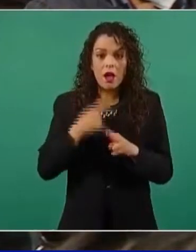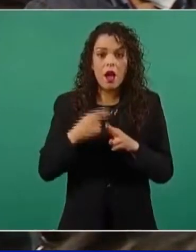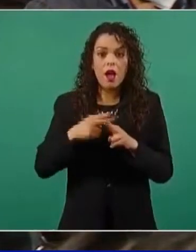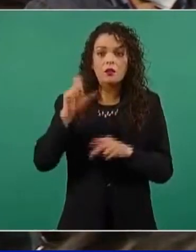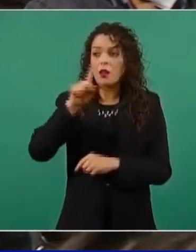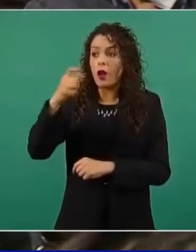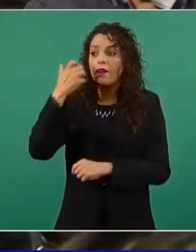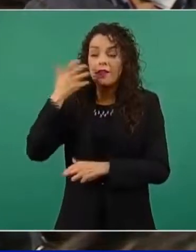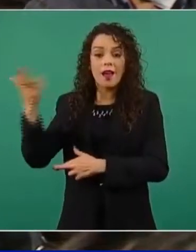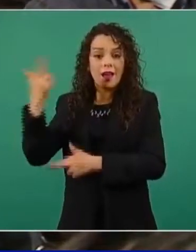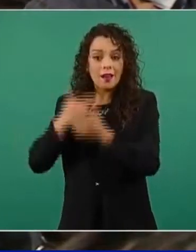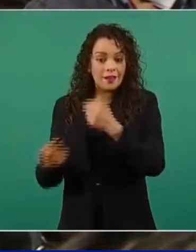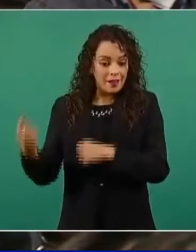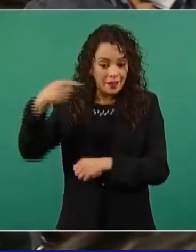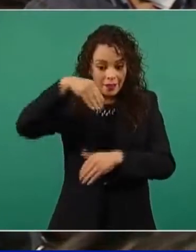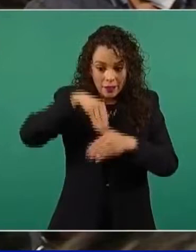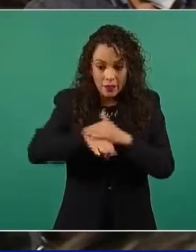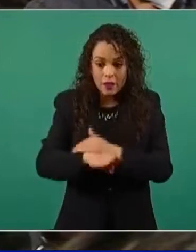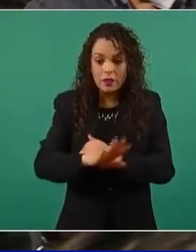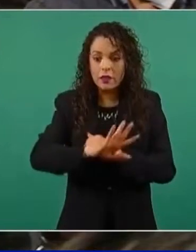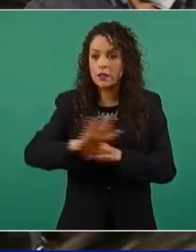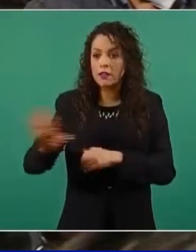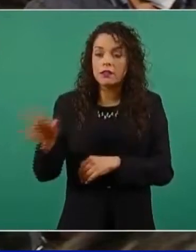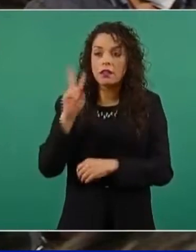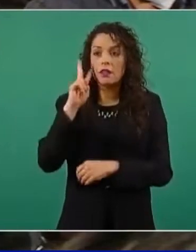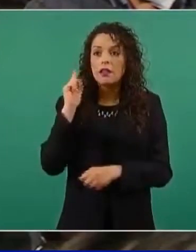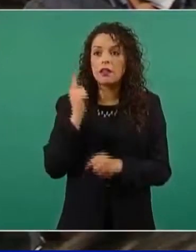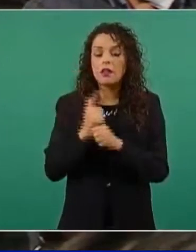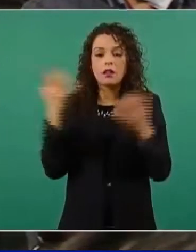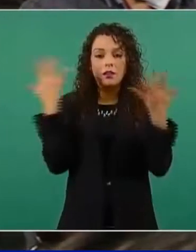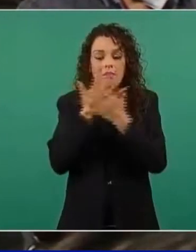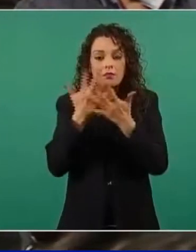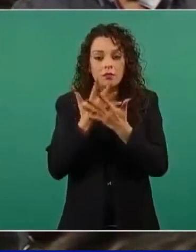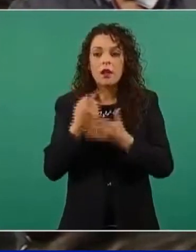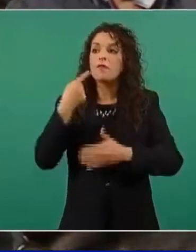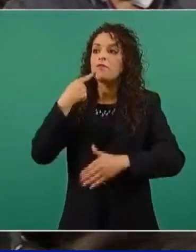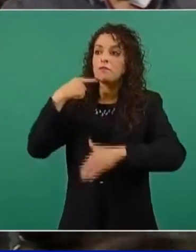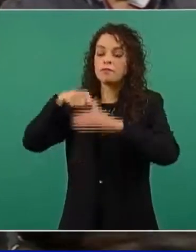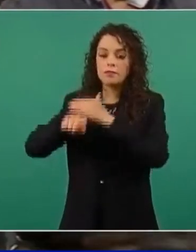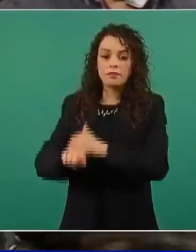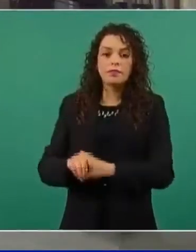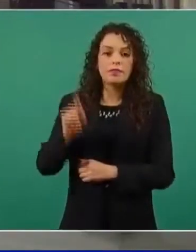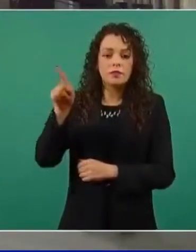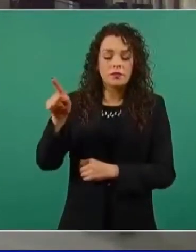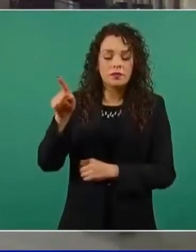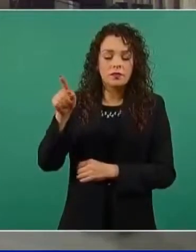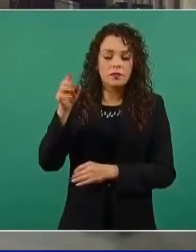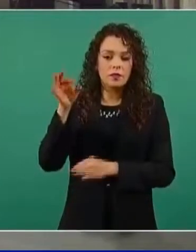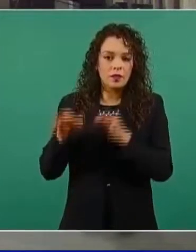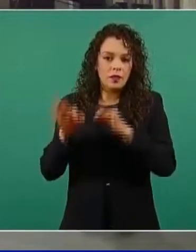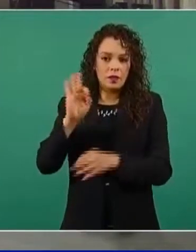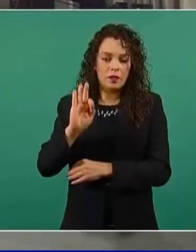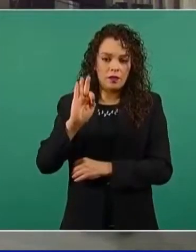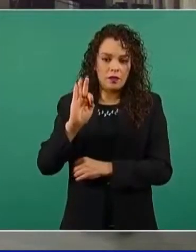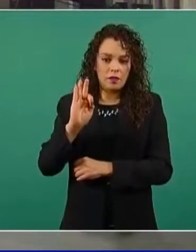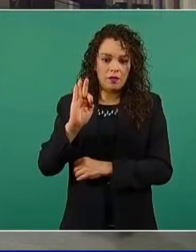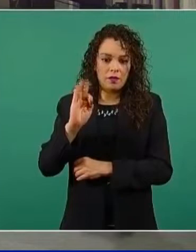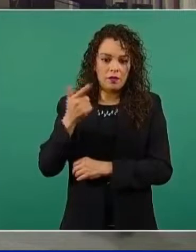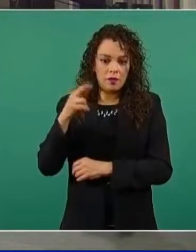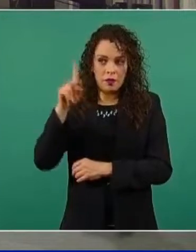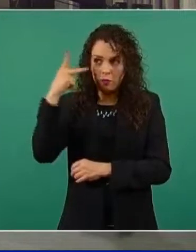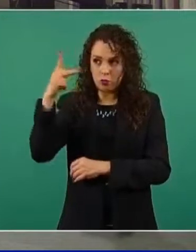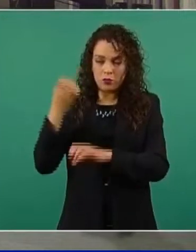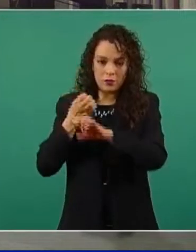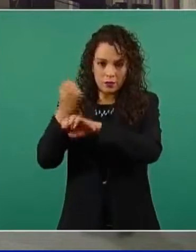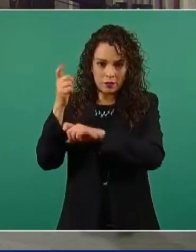regresar a él y entrar. Denunció ante la Fiscalía General del Estado Y en 3 meses, como muy